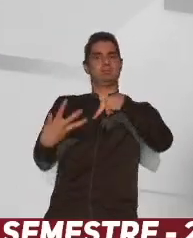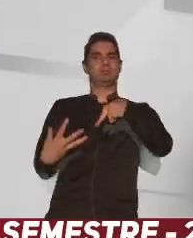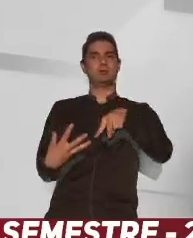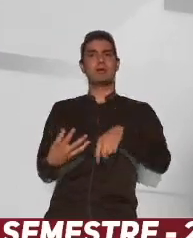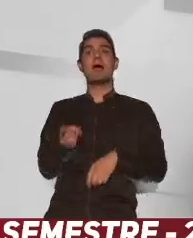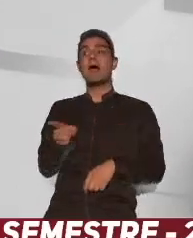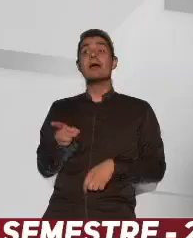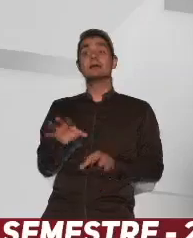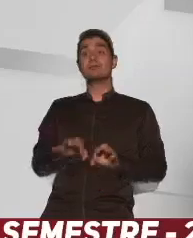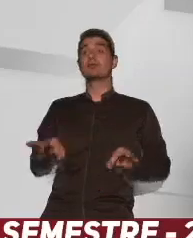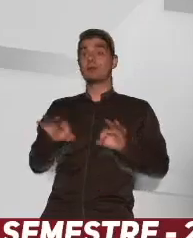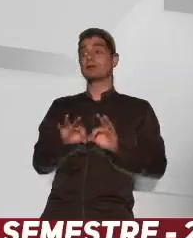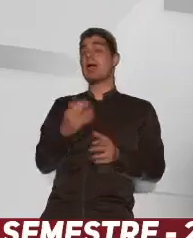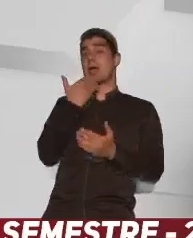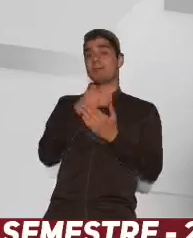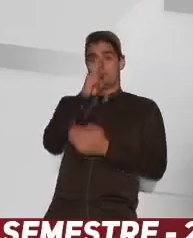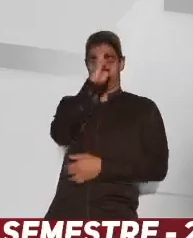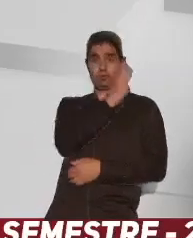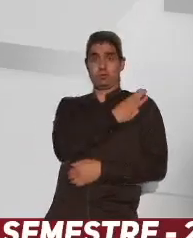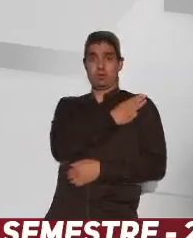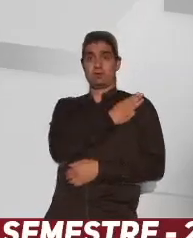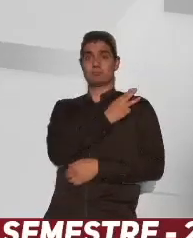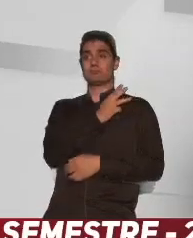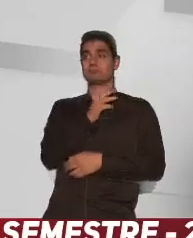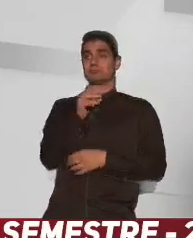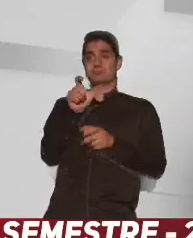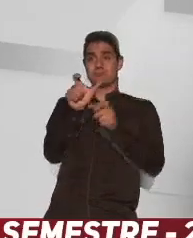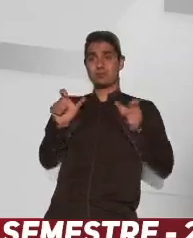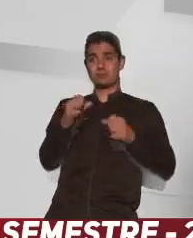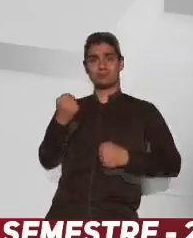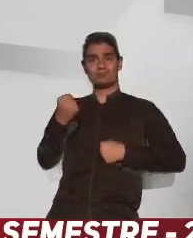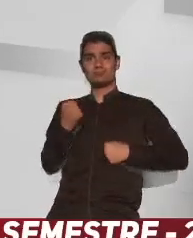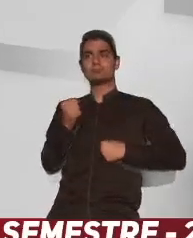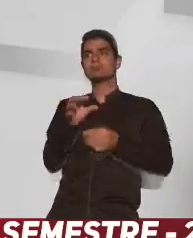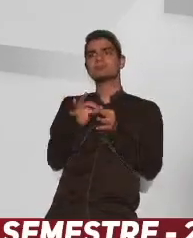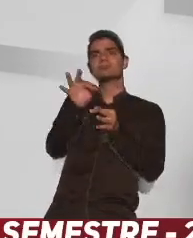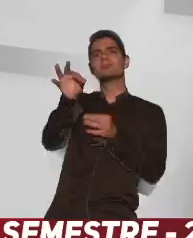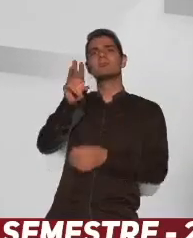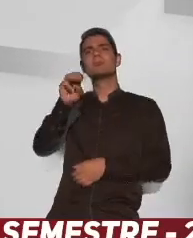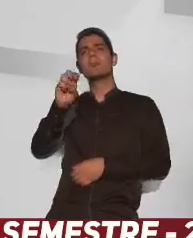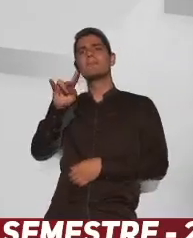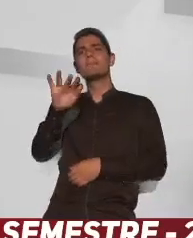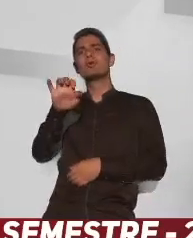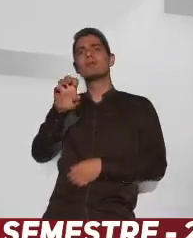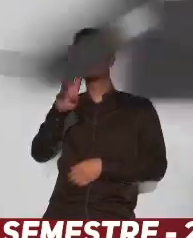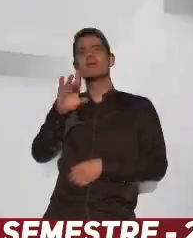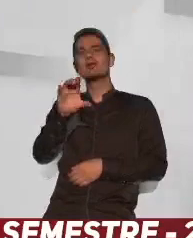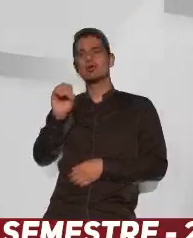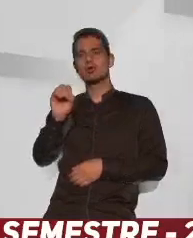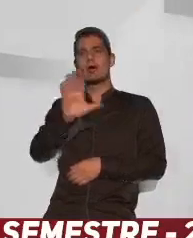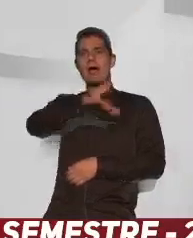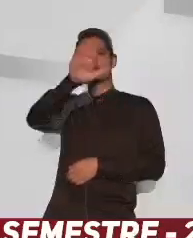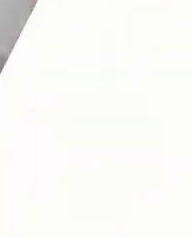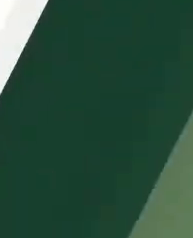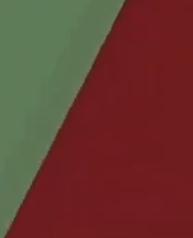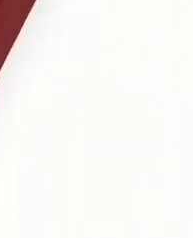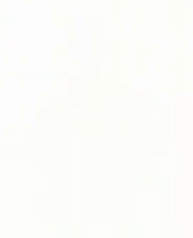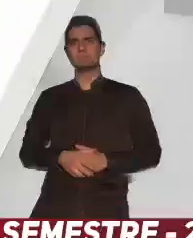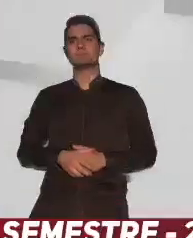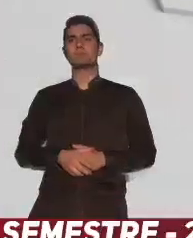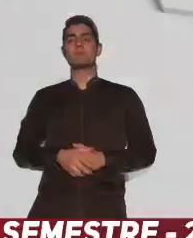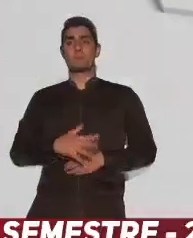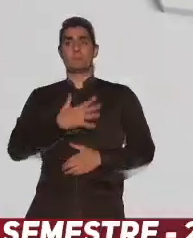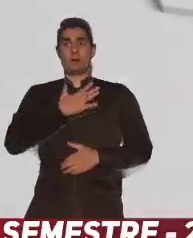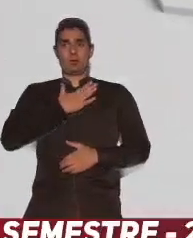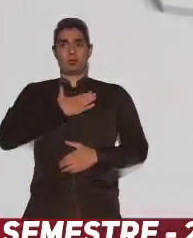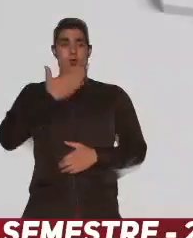del país, por ejemplo en Montebello, ubicado en el departamento de Antioquia. Yo vivía en una de